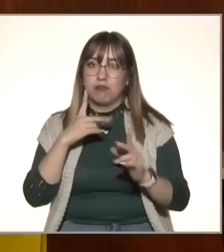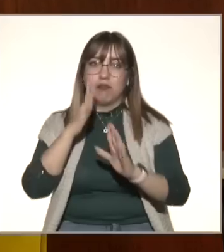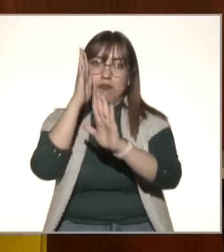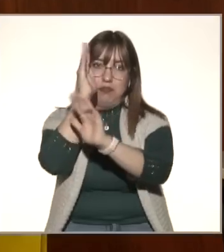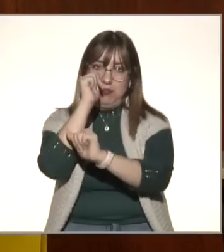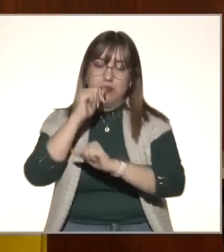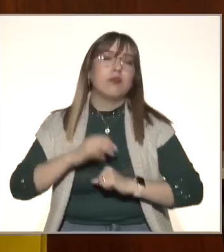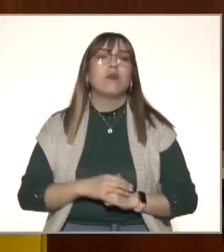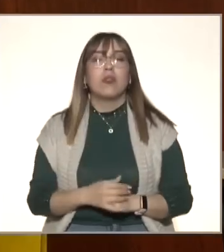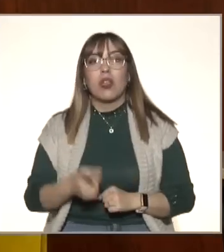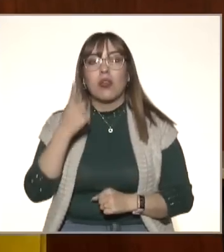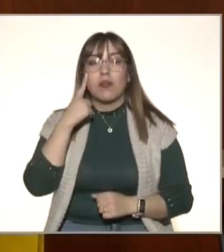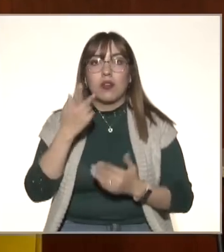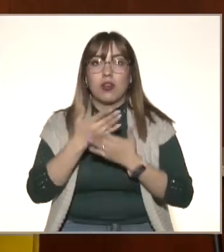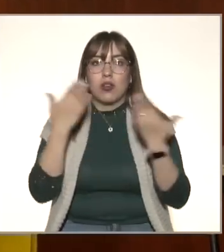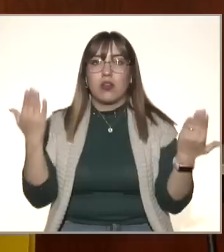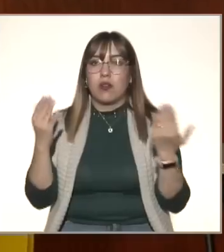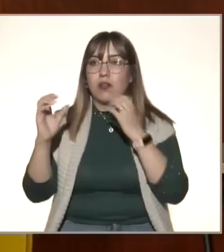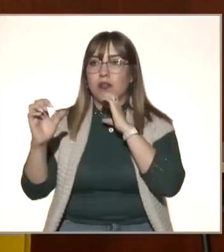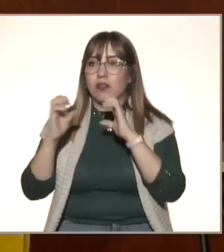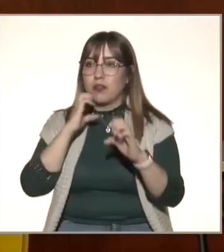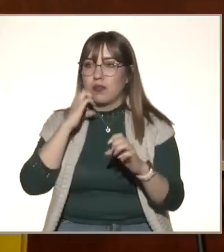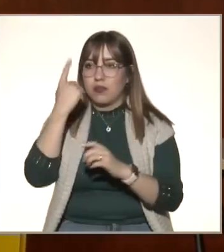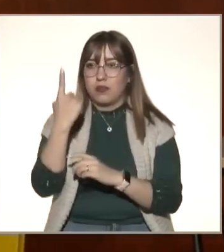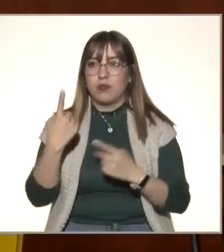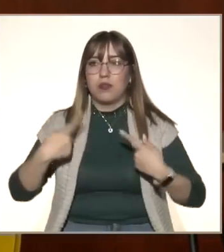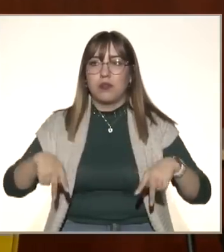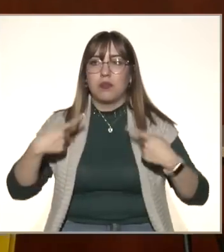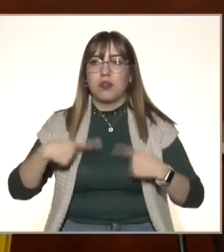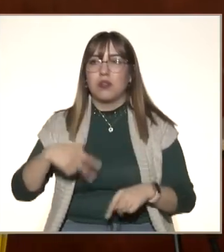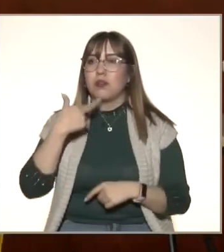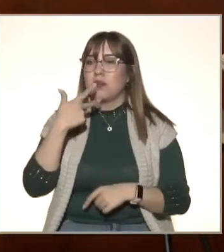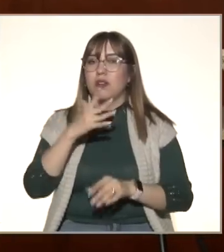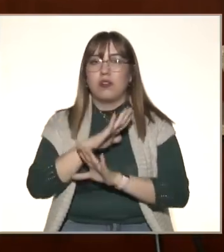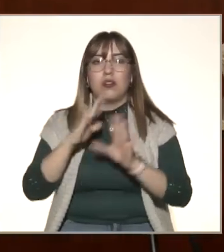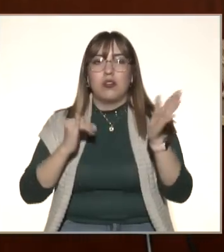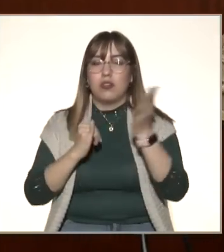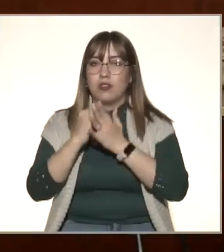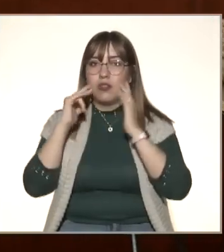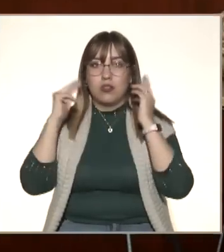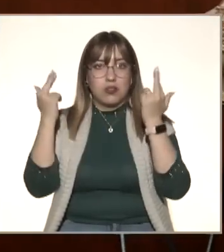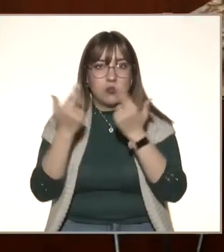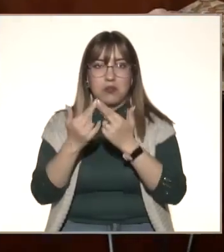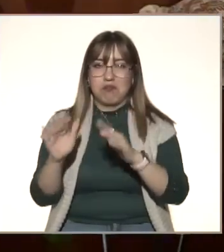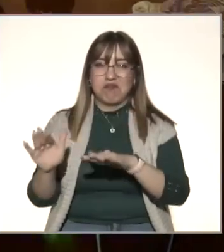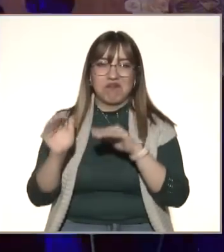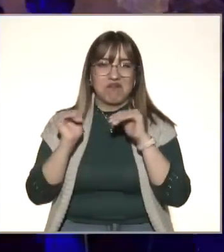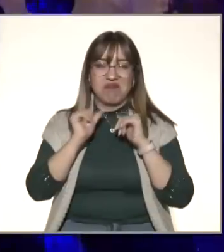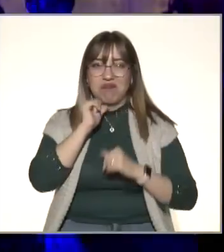justamente de una persona que nos dice que por conflictos familiares decidió ya no reunirse en Navidad. Vamos a verlo.